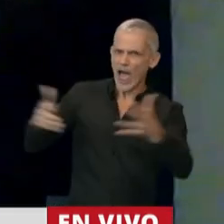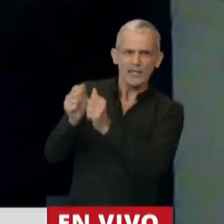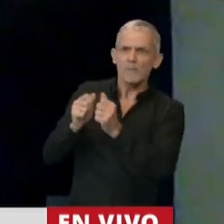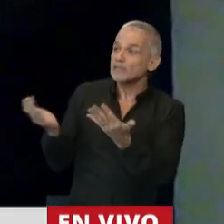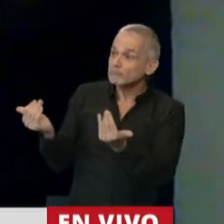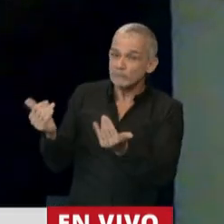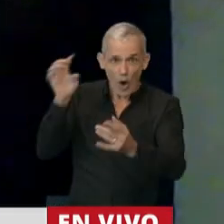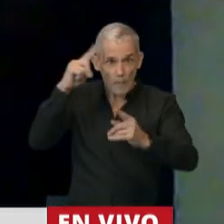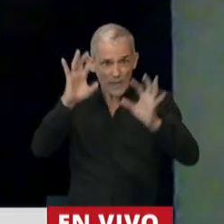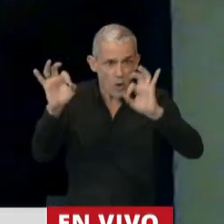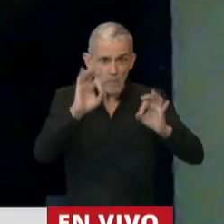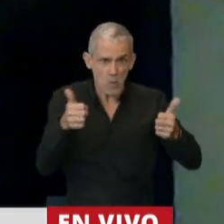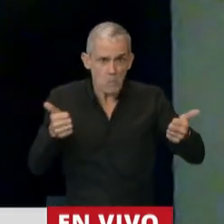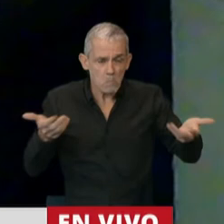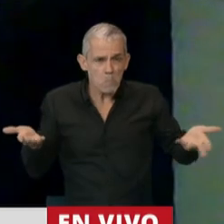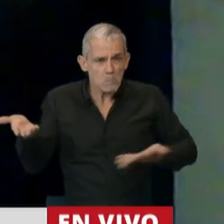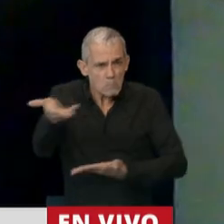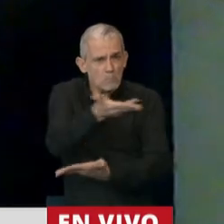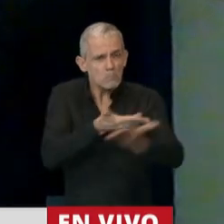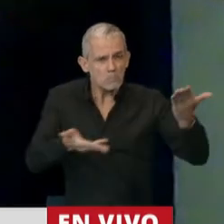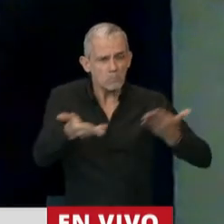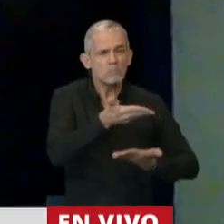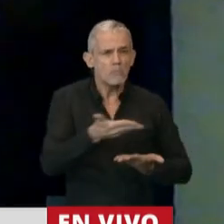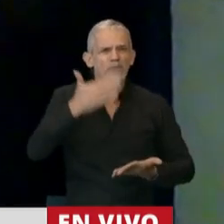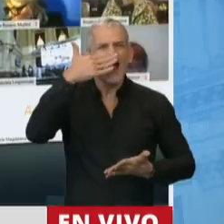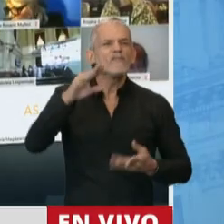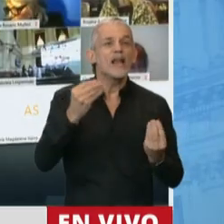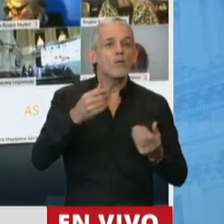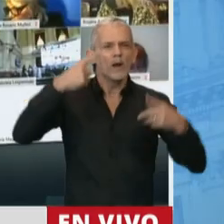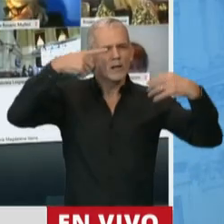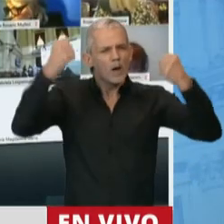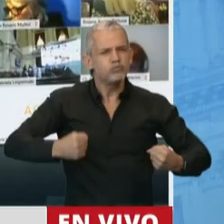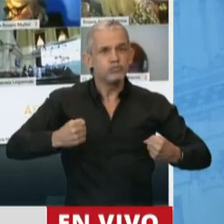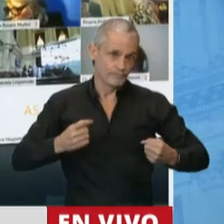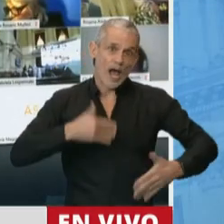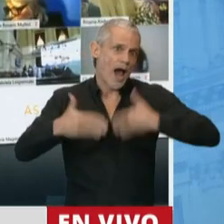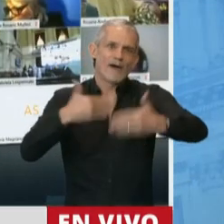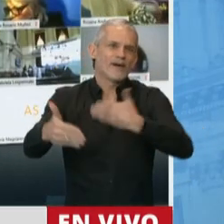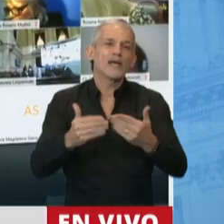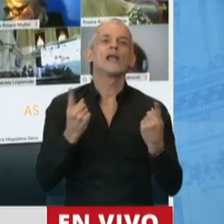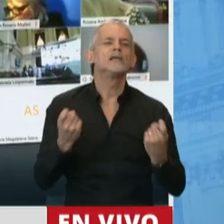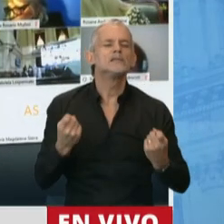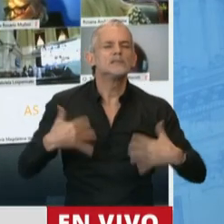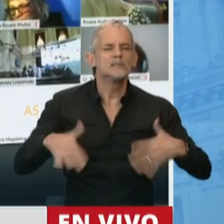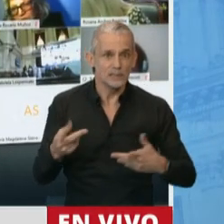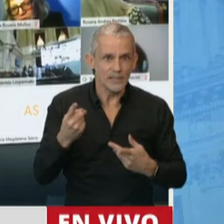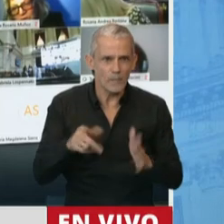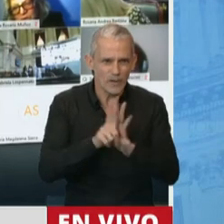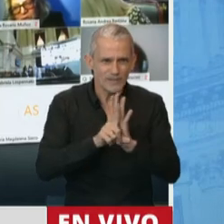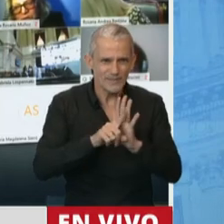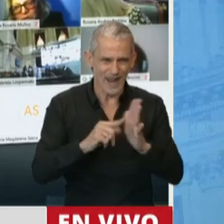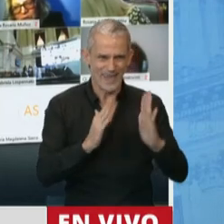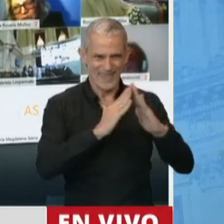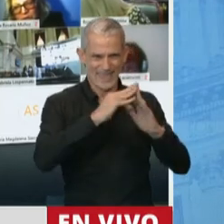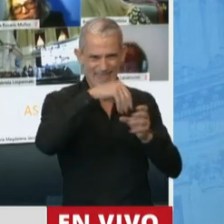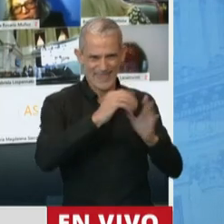empresas, pero hubo la determinación de avanzar en algo que hacía falta que estuviera en manos de